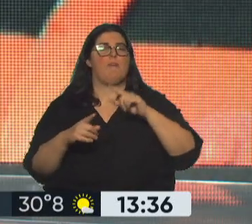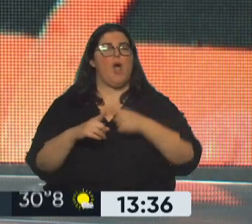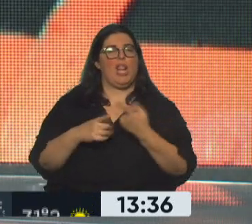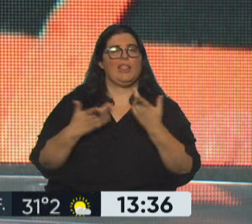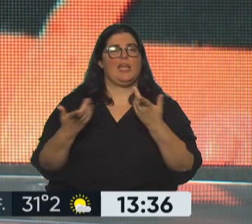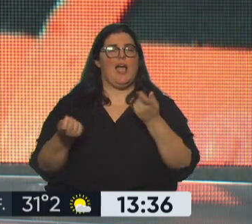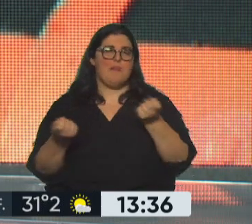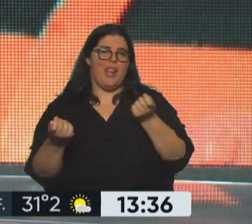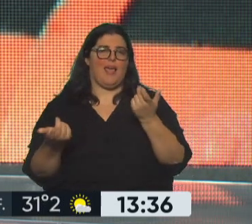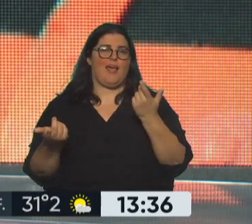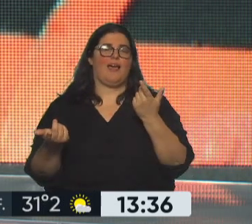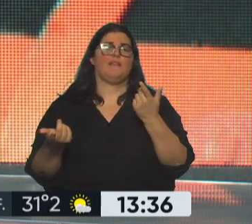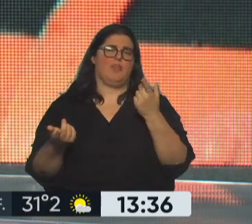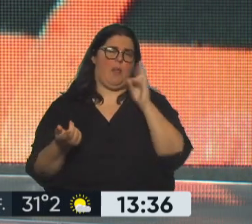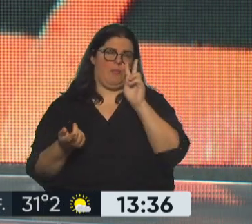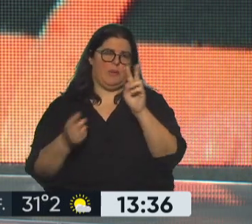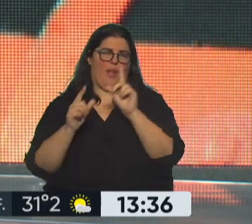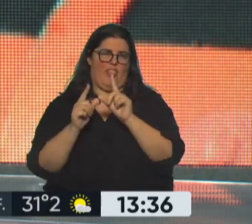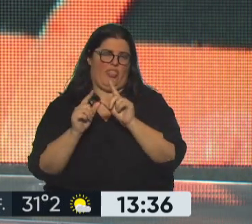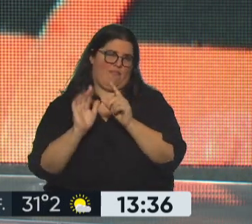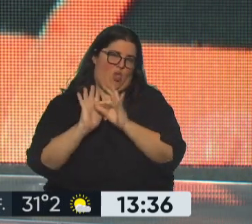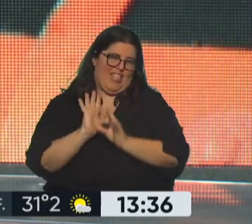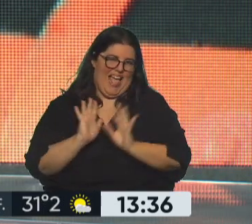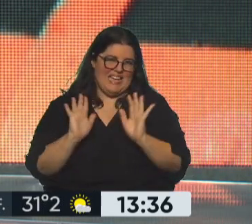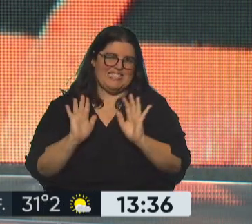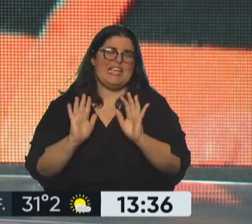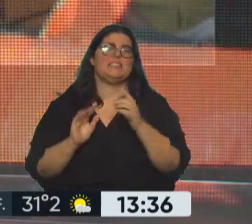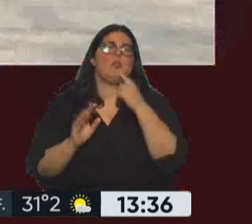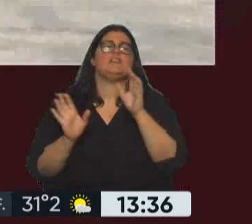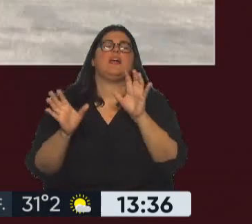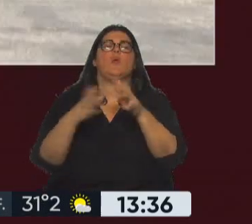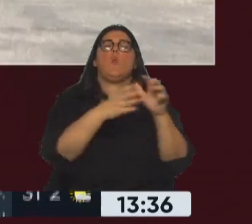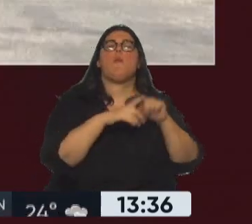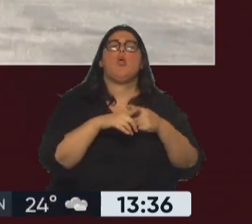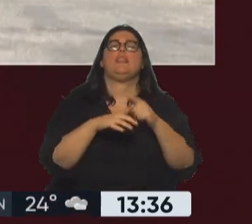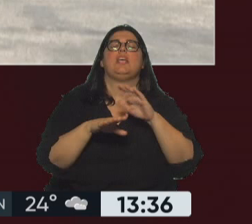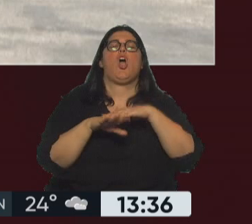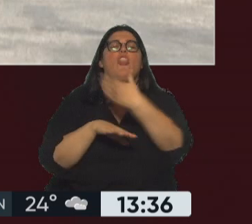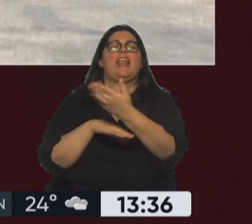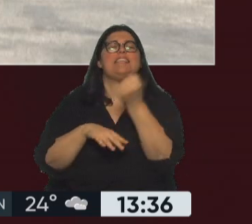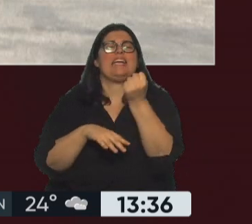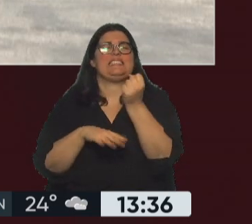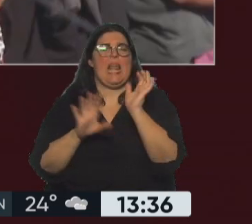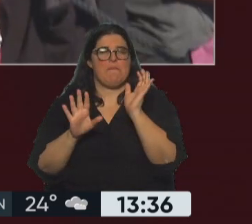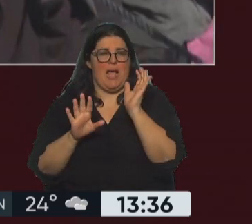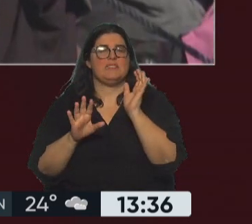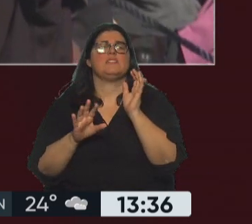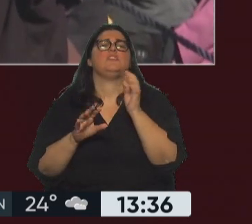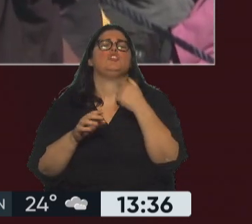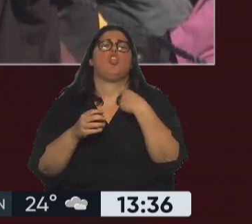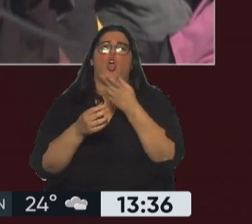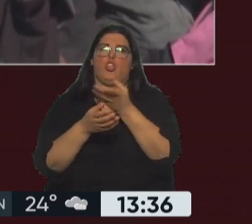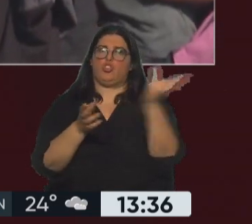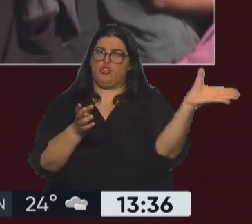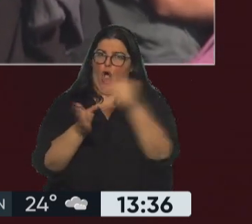veremos un poquito más en detalle, de lo que denominamos las extremas derechas europeas. Y digo las extremas derechas en plural porque no todas